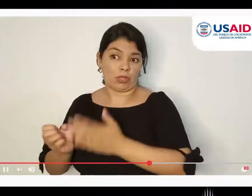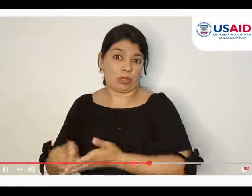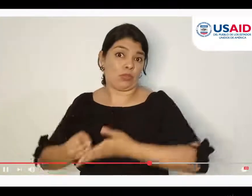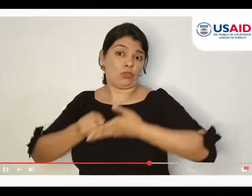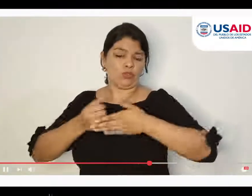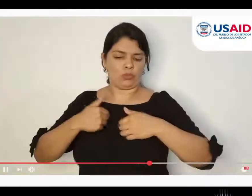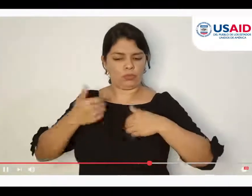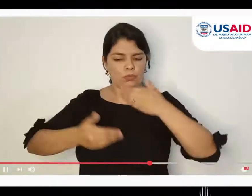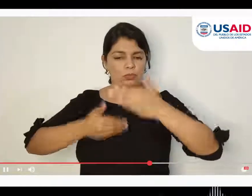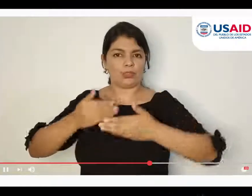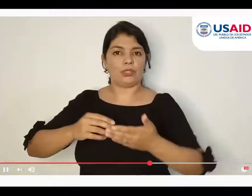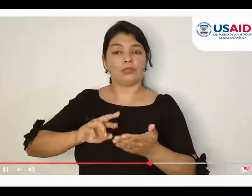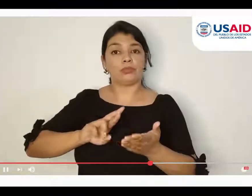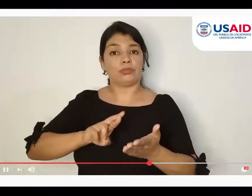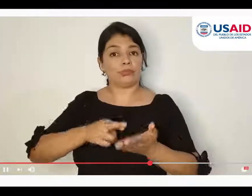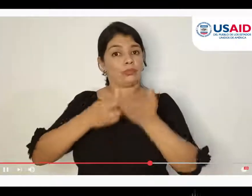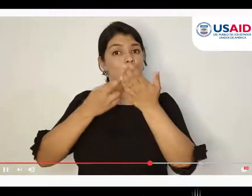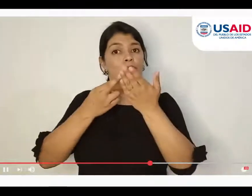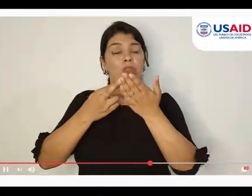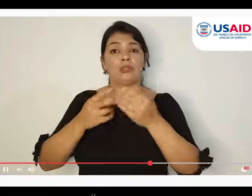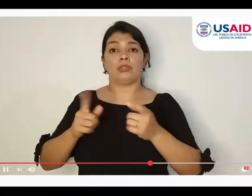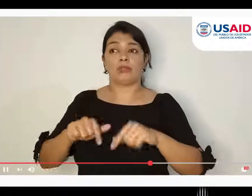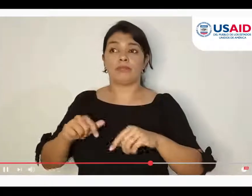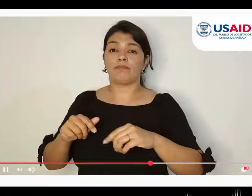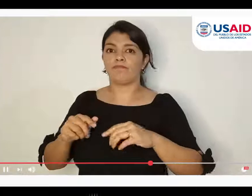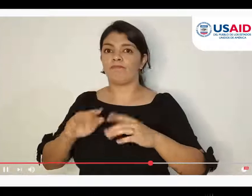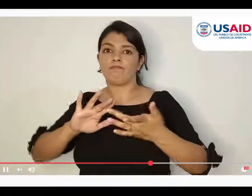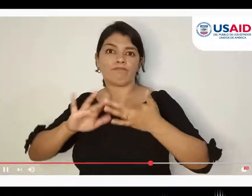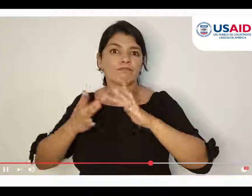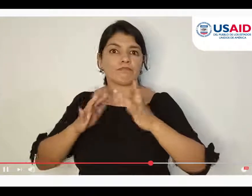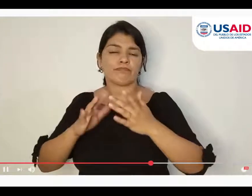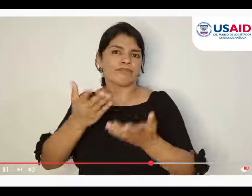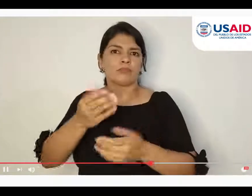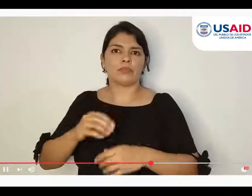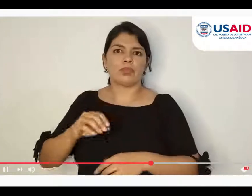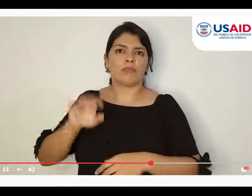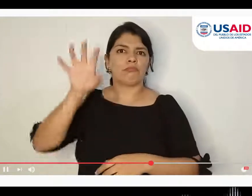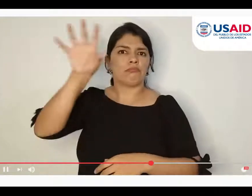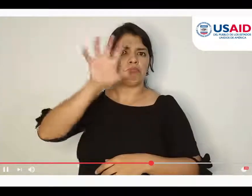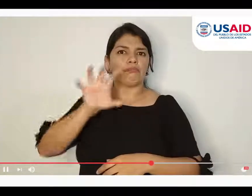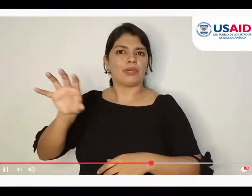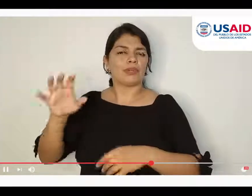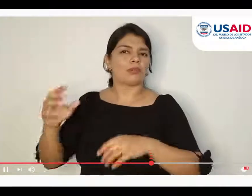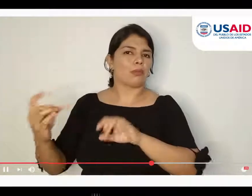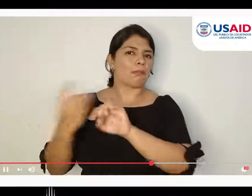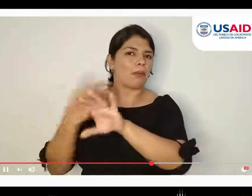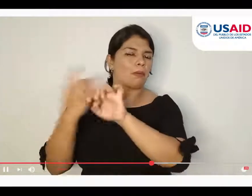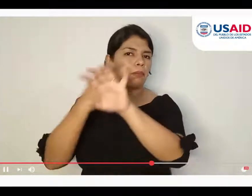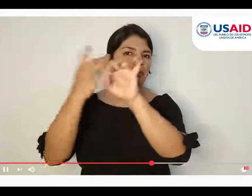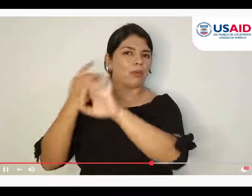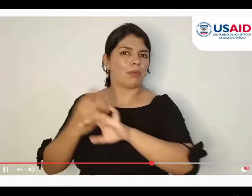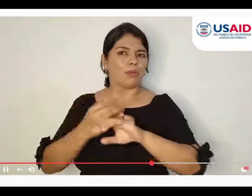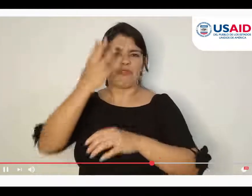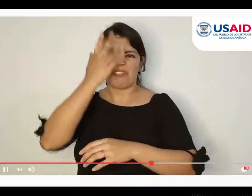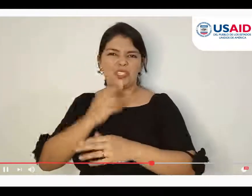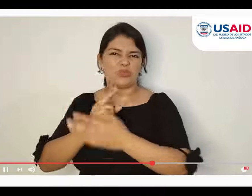proceso de rehabilitación y sobre todo de comunicación, poder interactuar con personas pues de otras partes del mundo